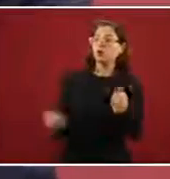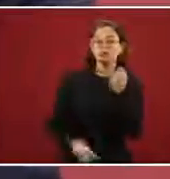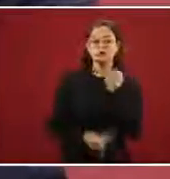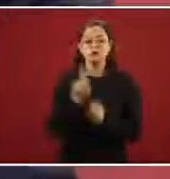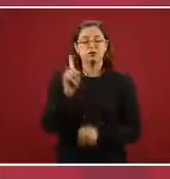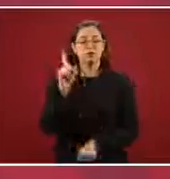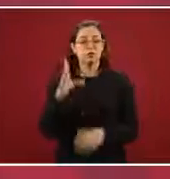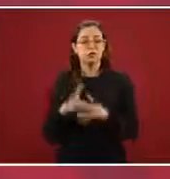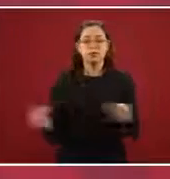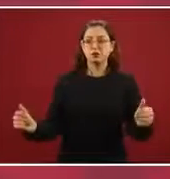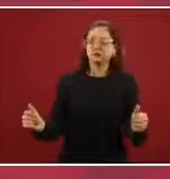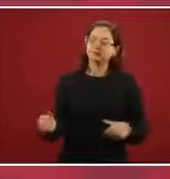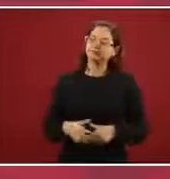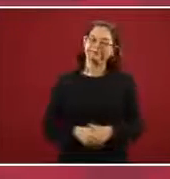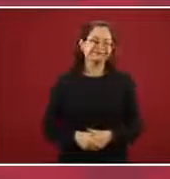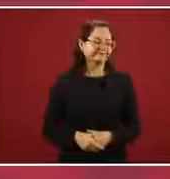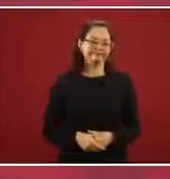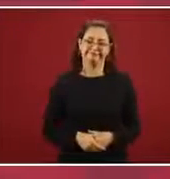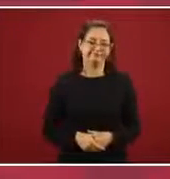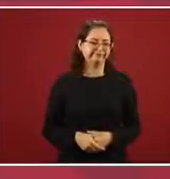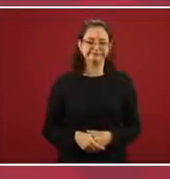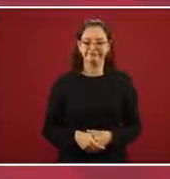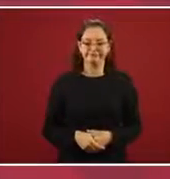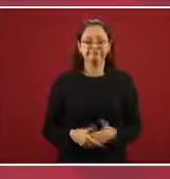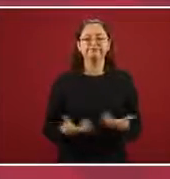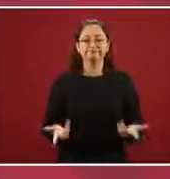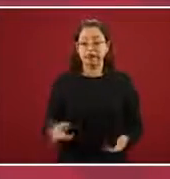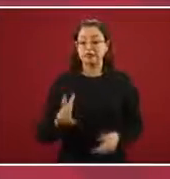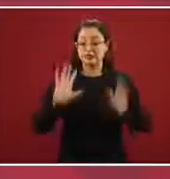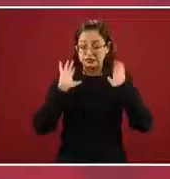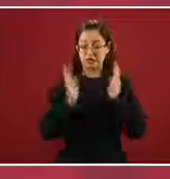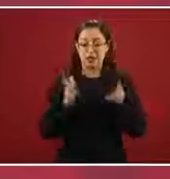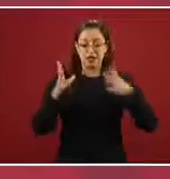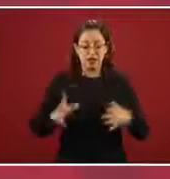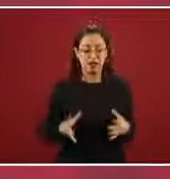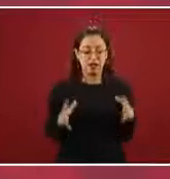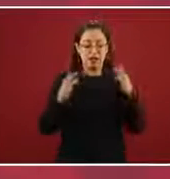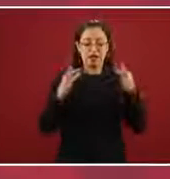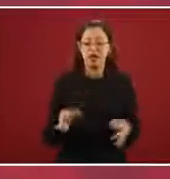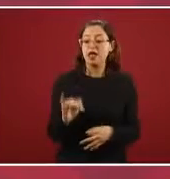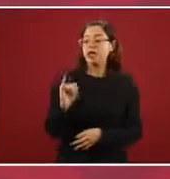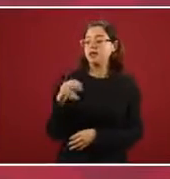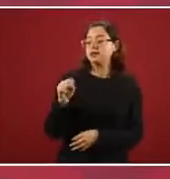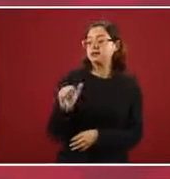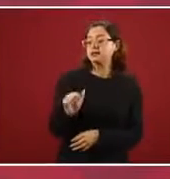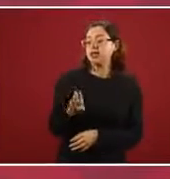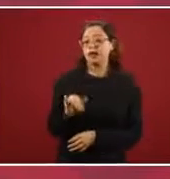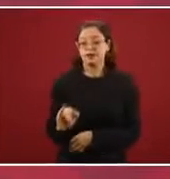Sí se creó el Instituto de la Salud para el Bienestar, pero